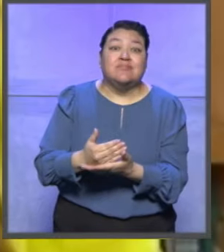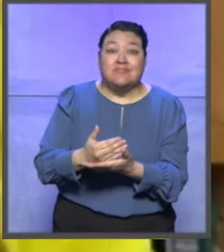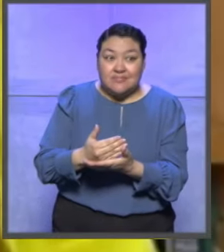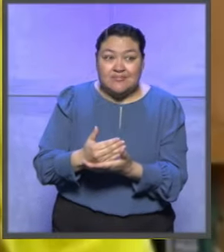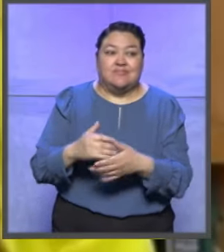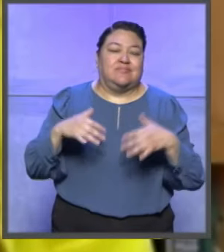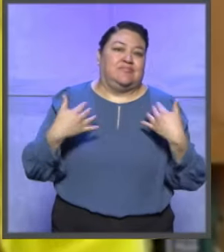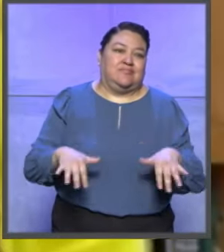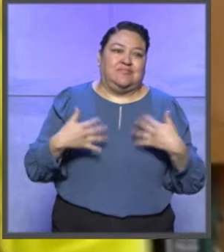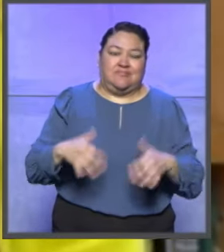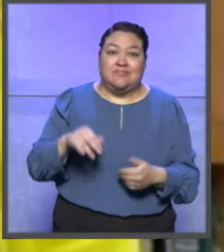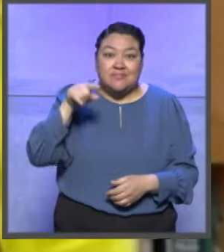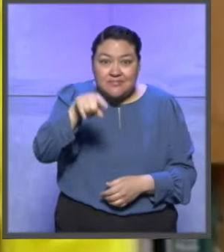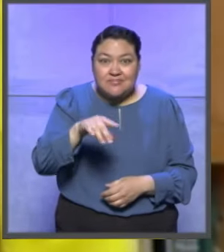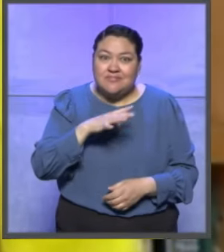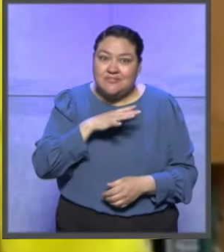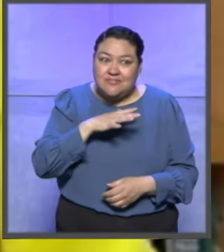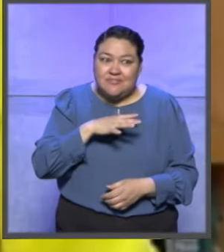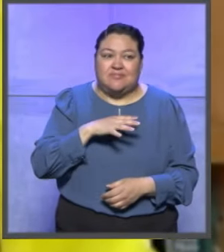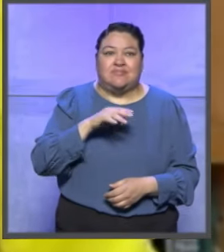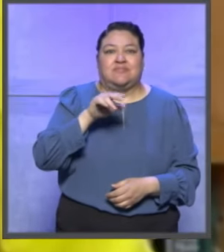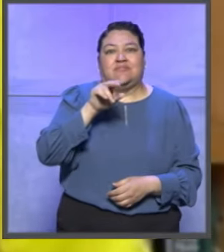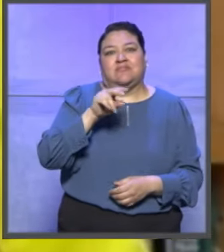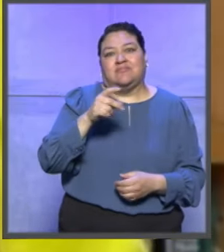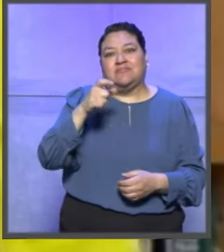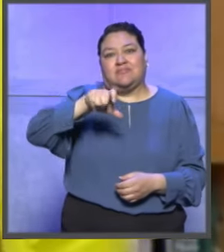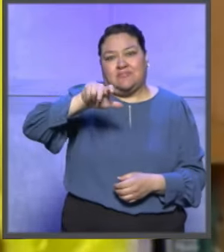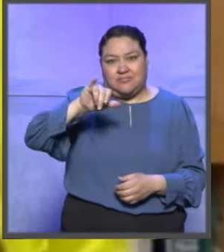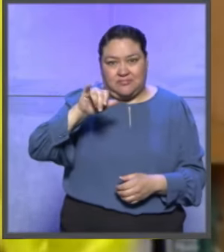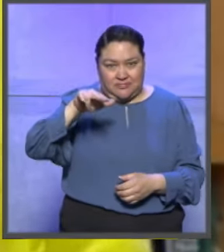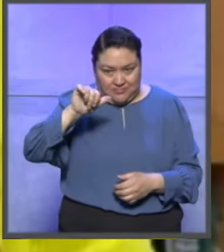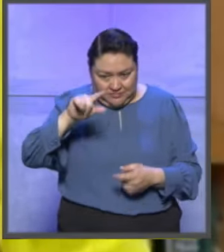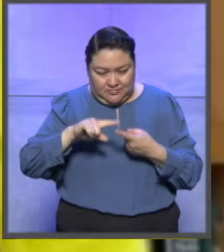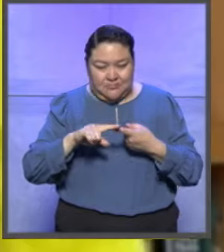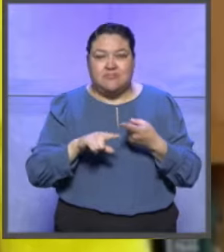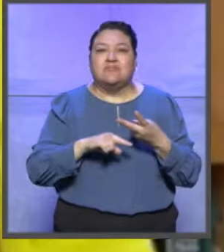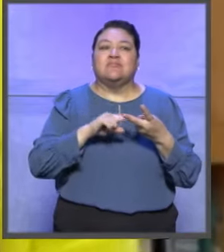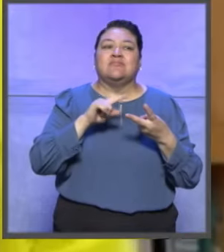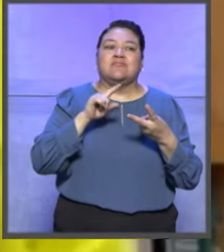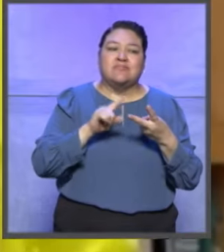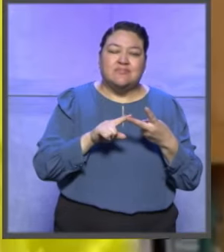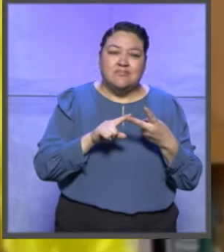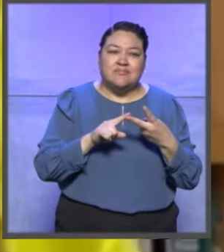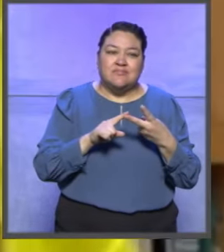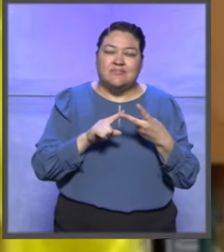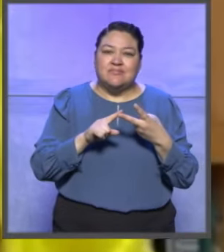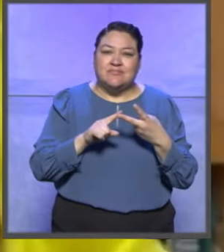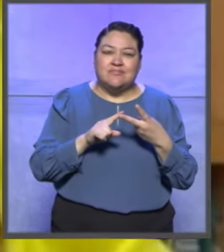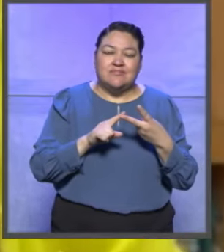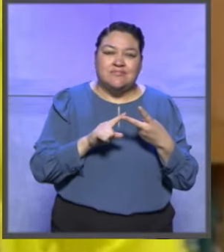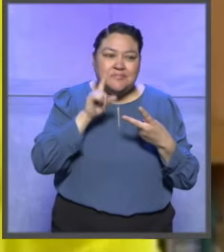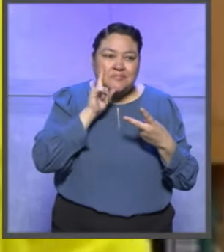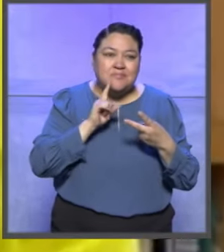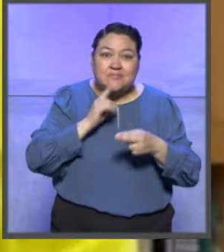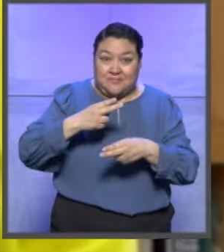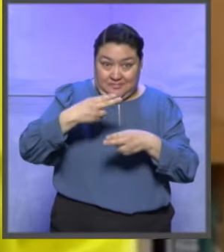erradicar la violencia en contra de las mujeres. Por ahí tuvimos a Vivir Quintana, tuvimos